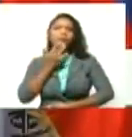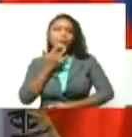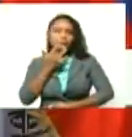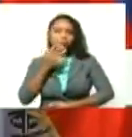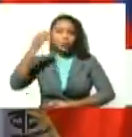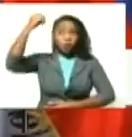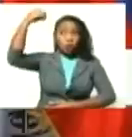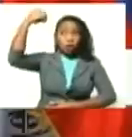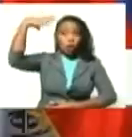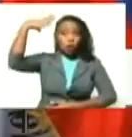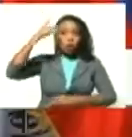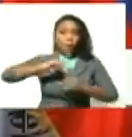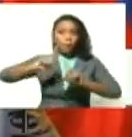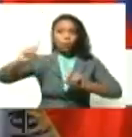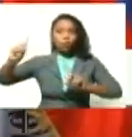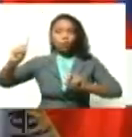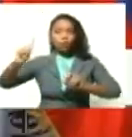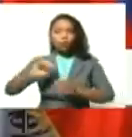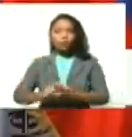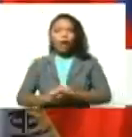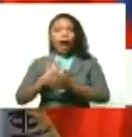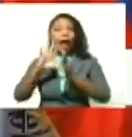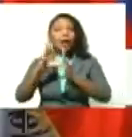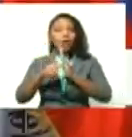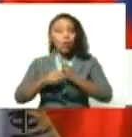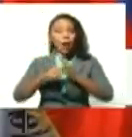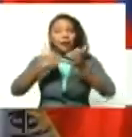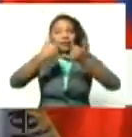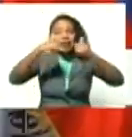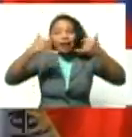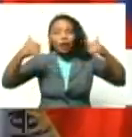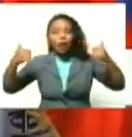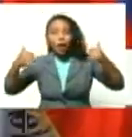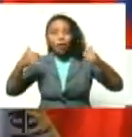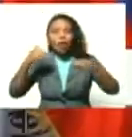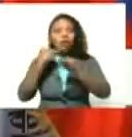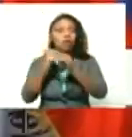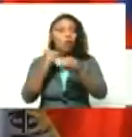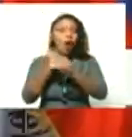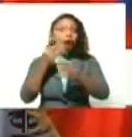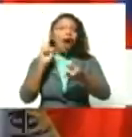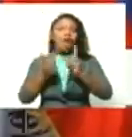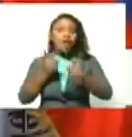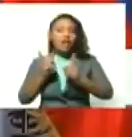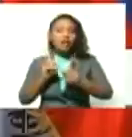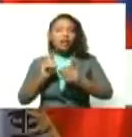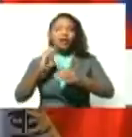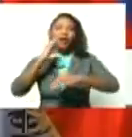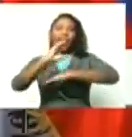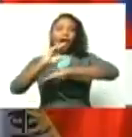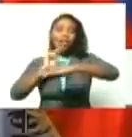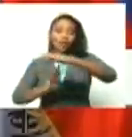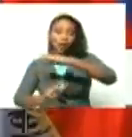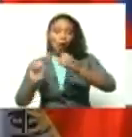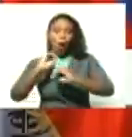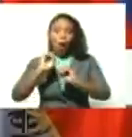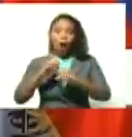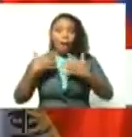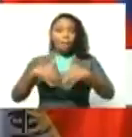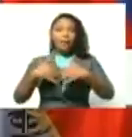eléctrica. Al robar el cableado, muchas veces, de CanTV o de empresas